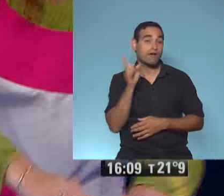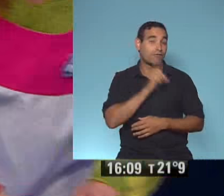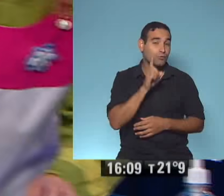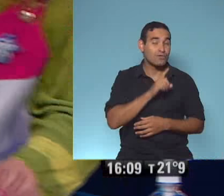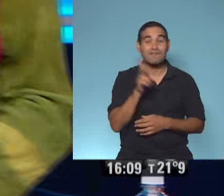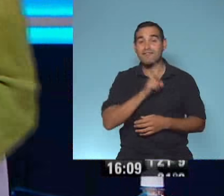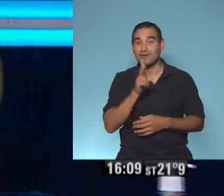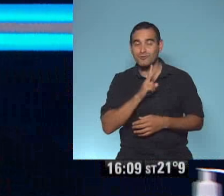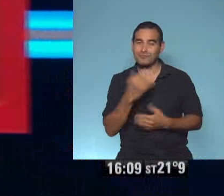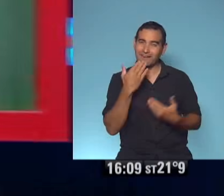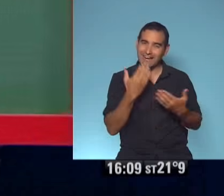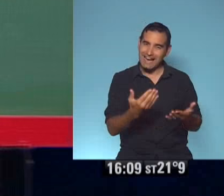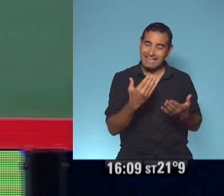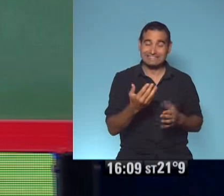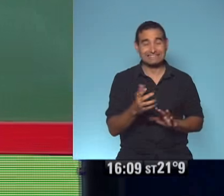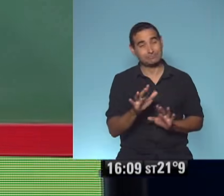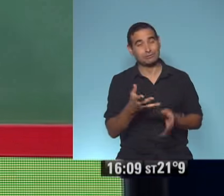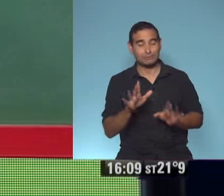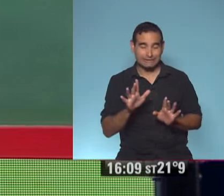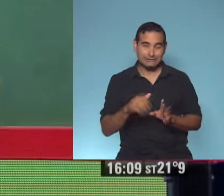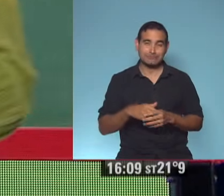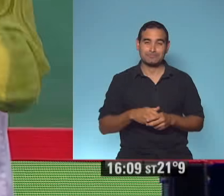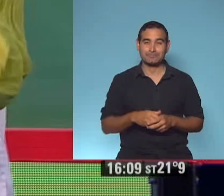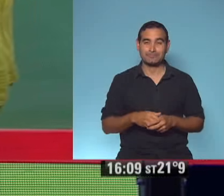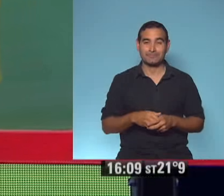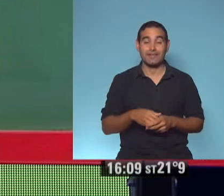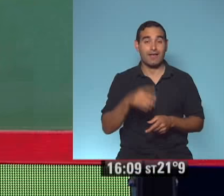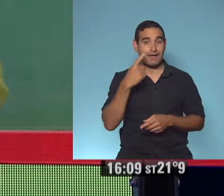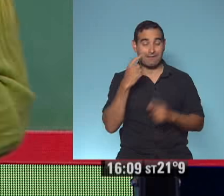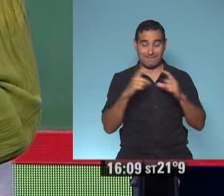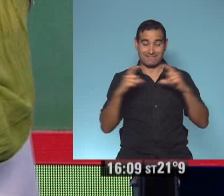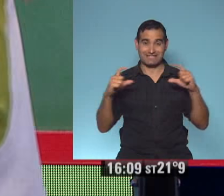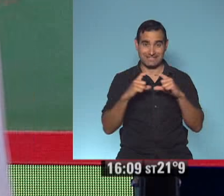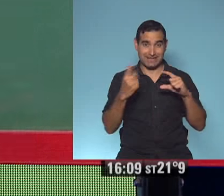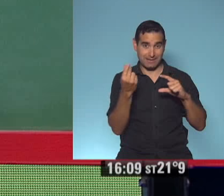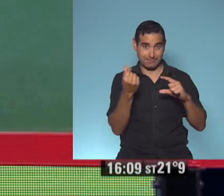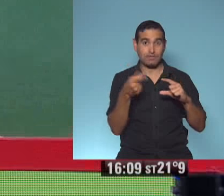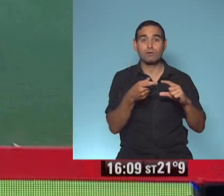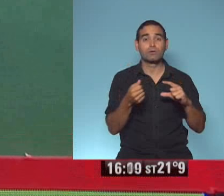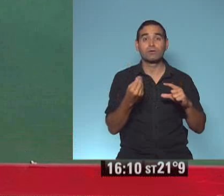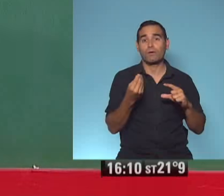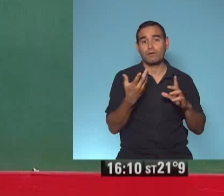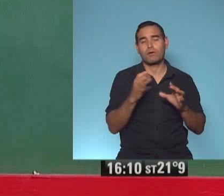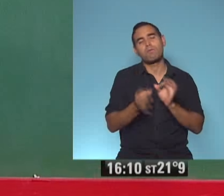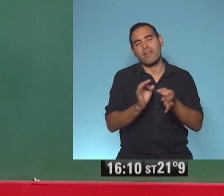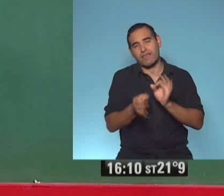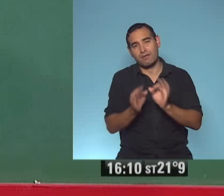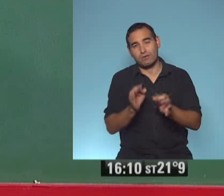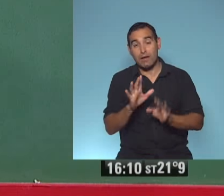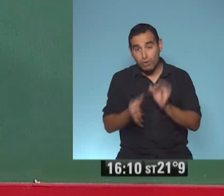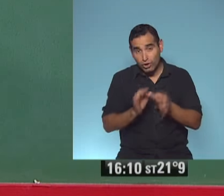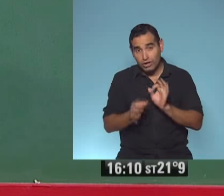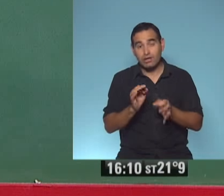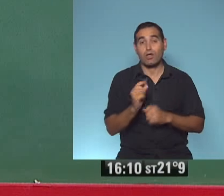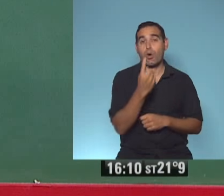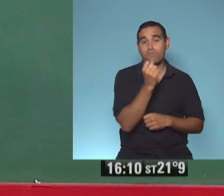Ay, gracias, no tanto así. Bueno, veamos, billetes. ¿Cuáles tenemos? Monedas, a ver. Ah, monedas tenemos la